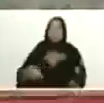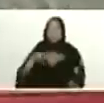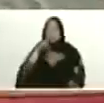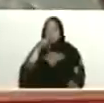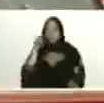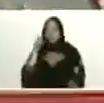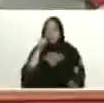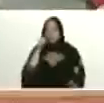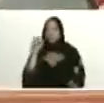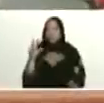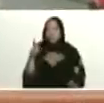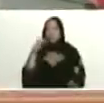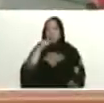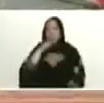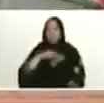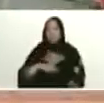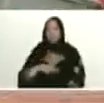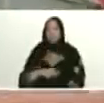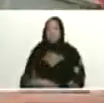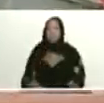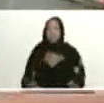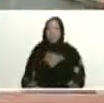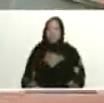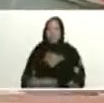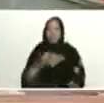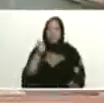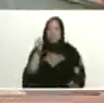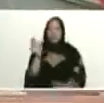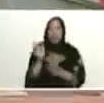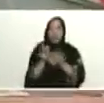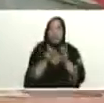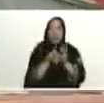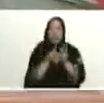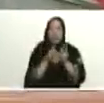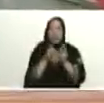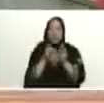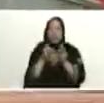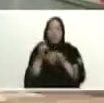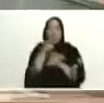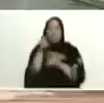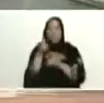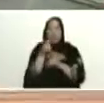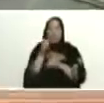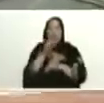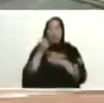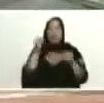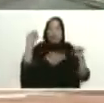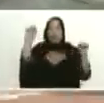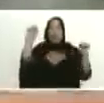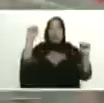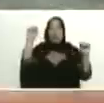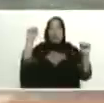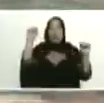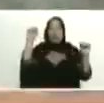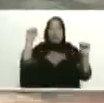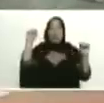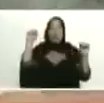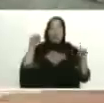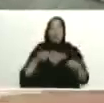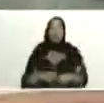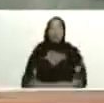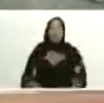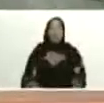hito histórico habla sobre el 13 de abril, el día del rescate de la dignidad, donde